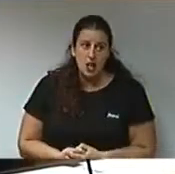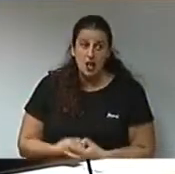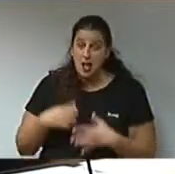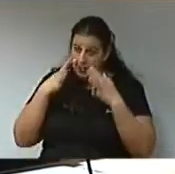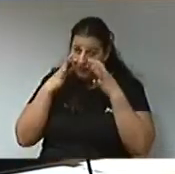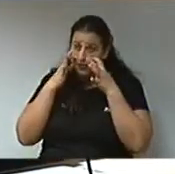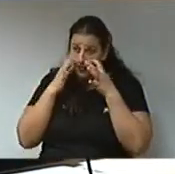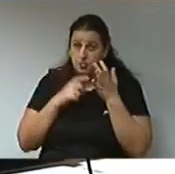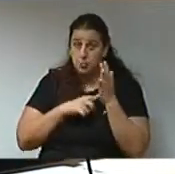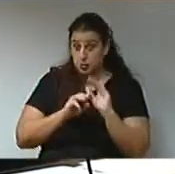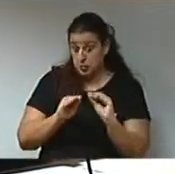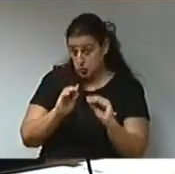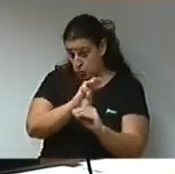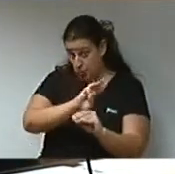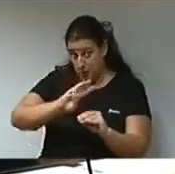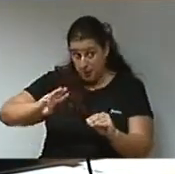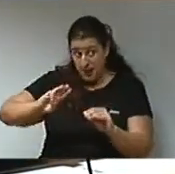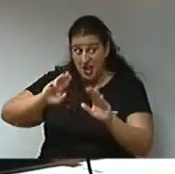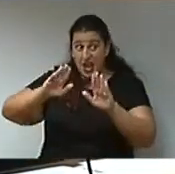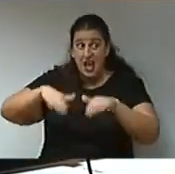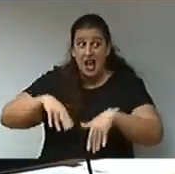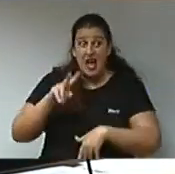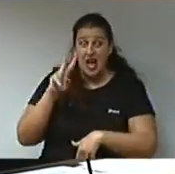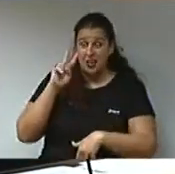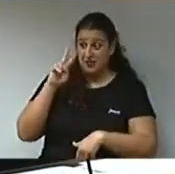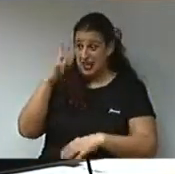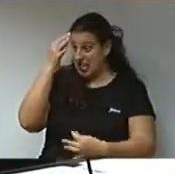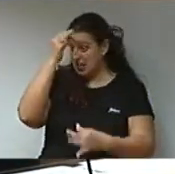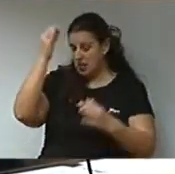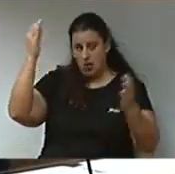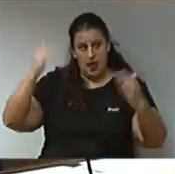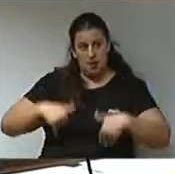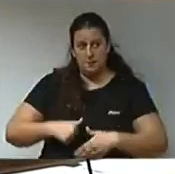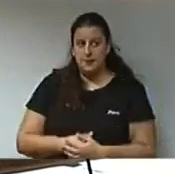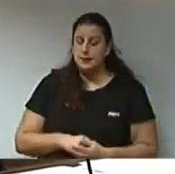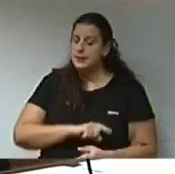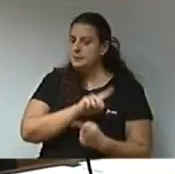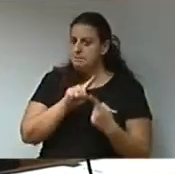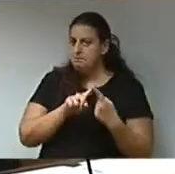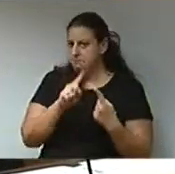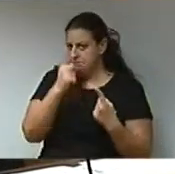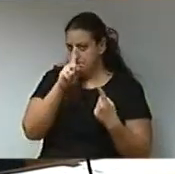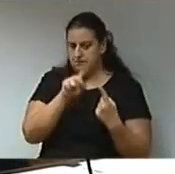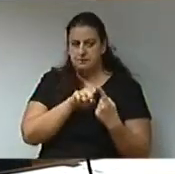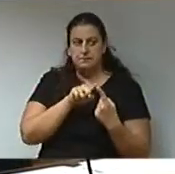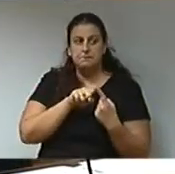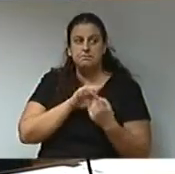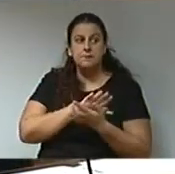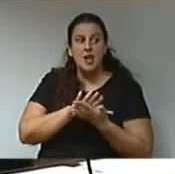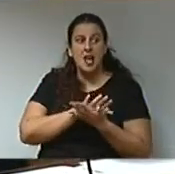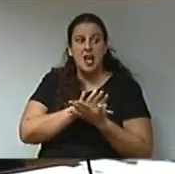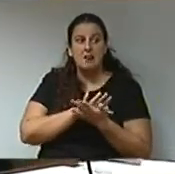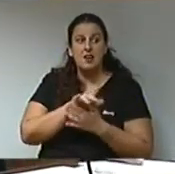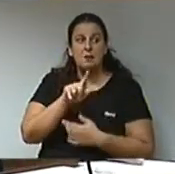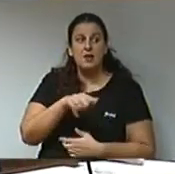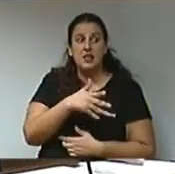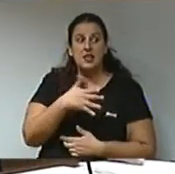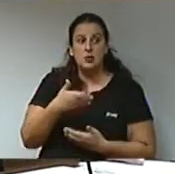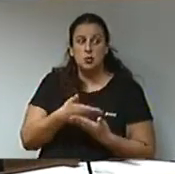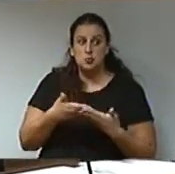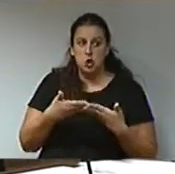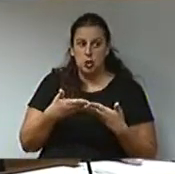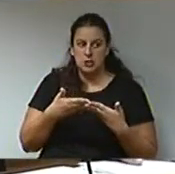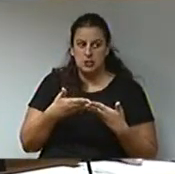realidad de su propuesta fiscal es que adolece del más mínimo rigor. Primera cuestión. Usted habla de 1.500